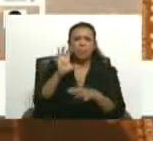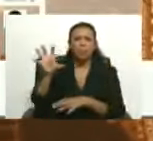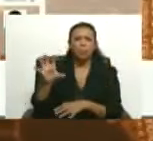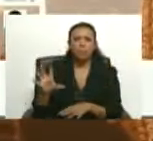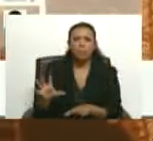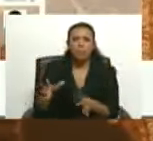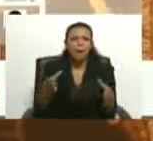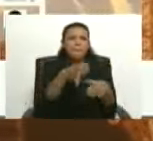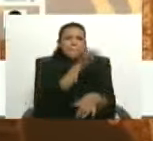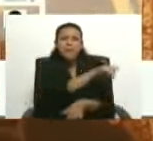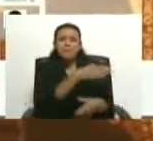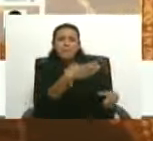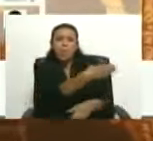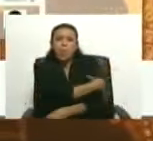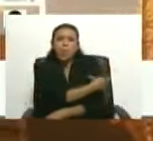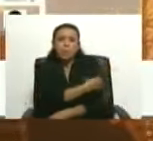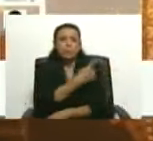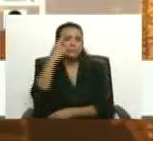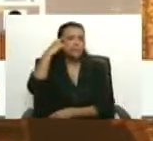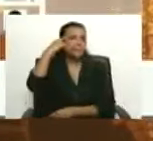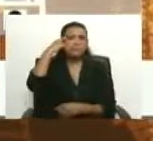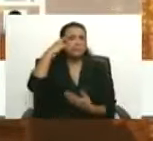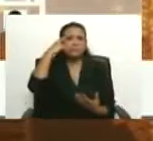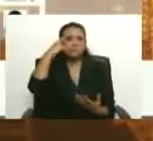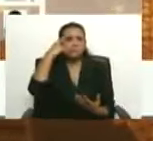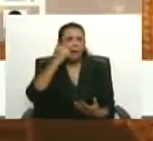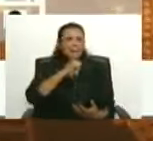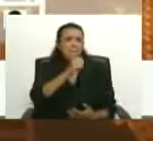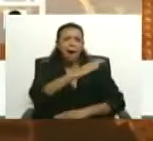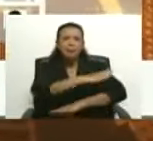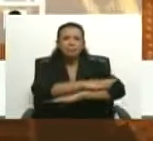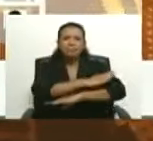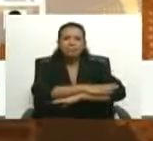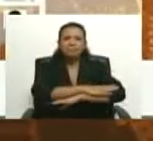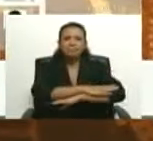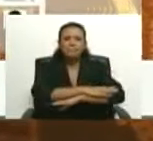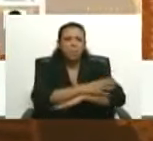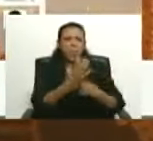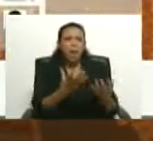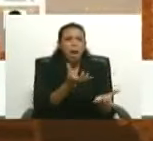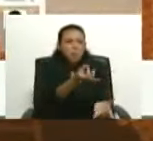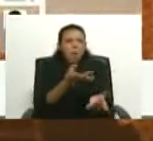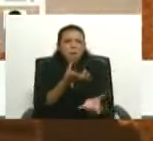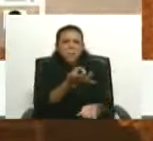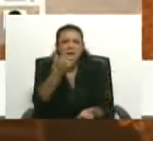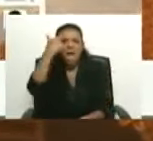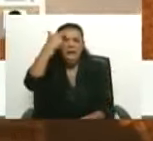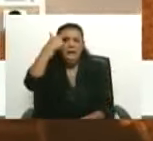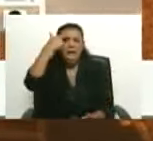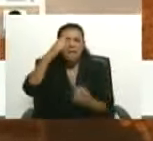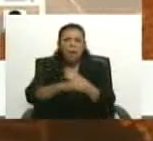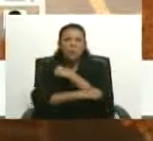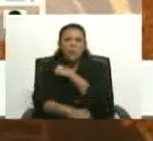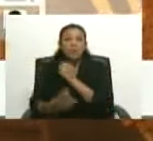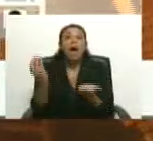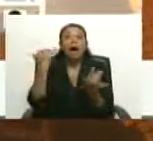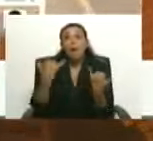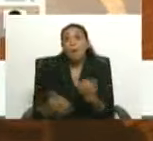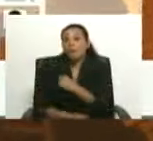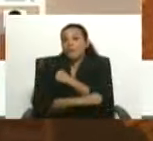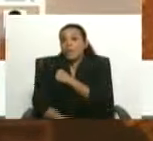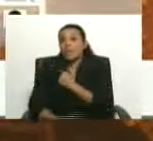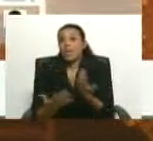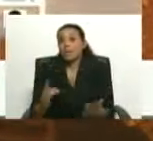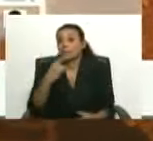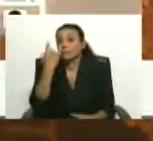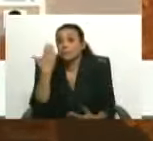misma ultraderecha, extremista, maltrecha, golpista, guarimbera, fraudulenta ahora, la